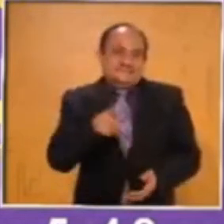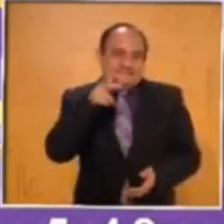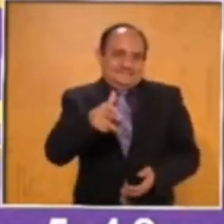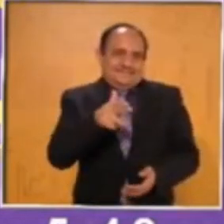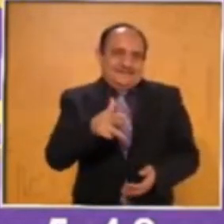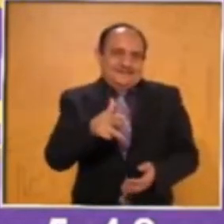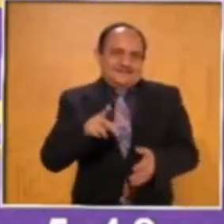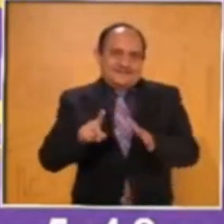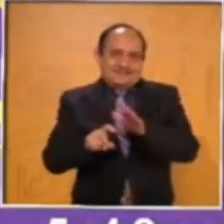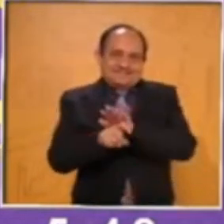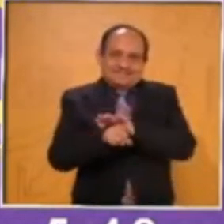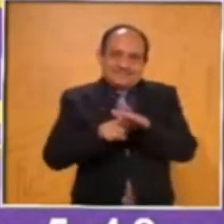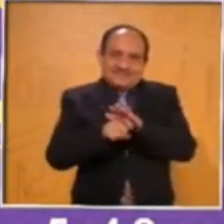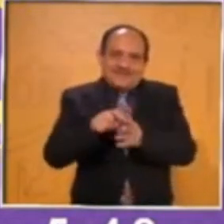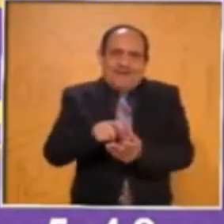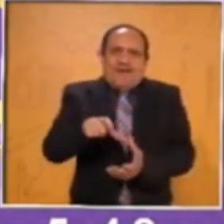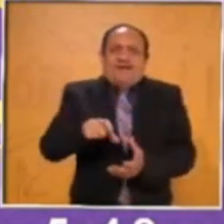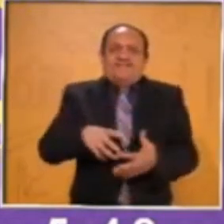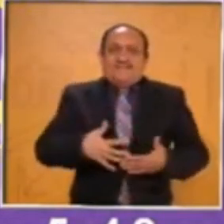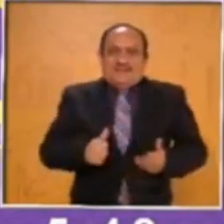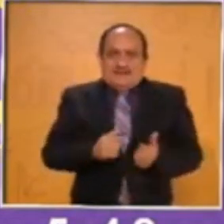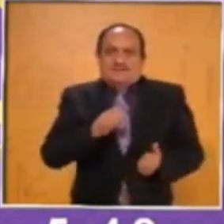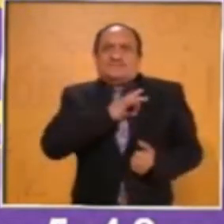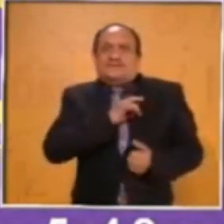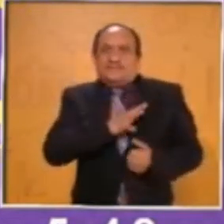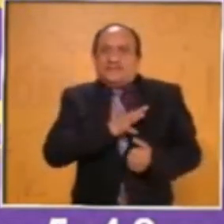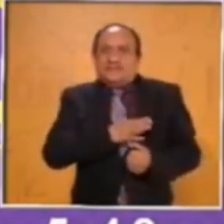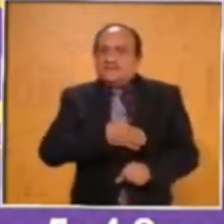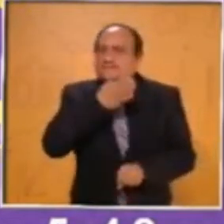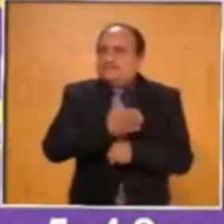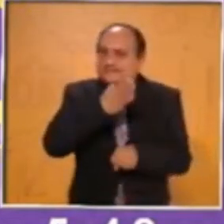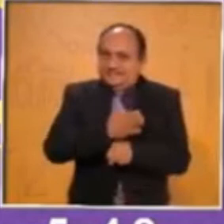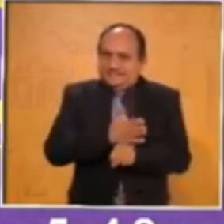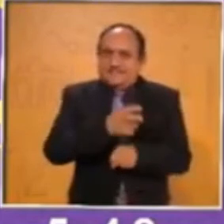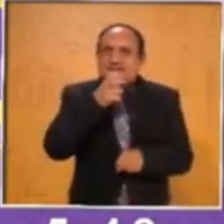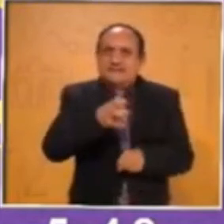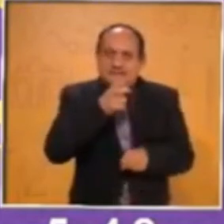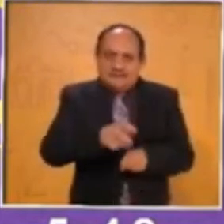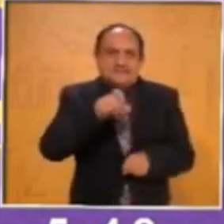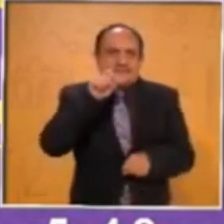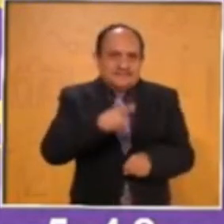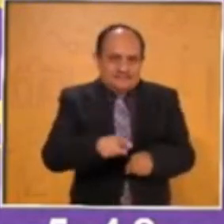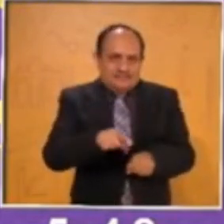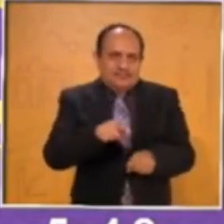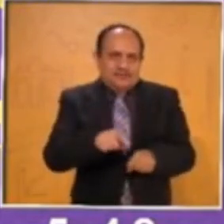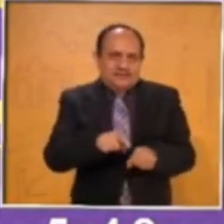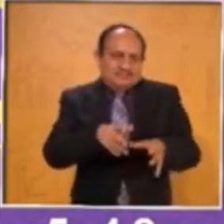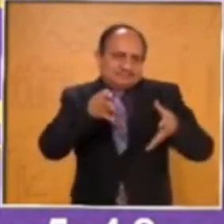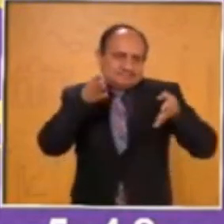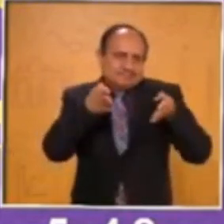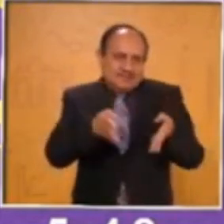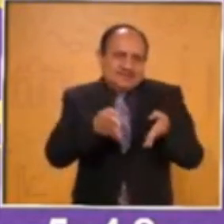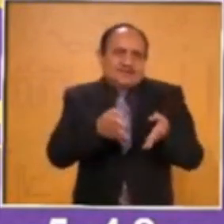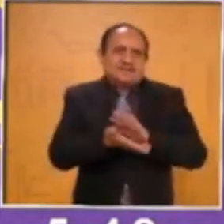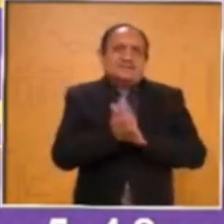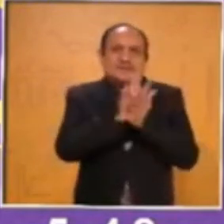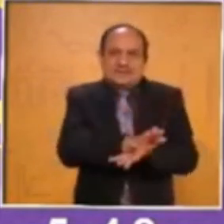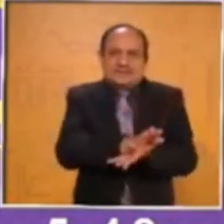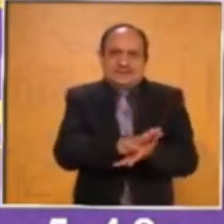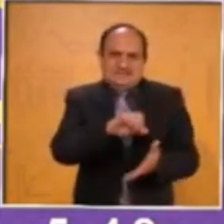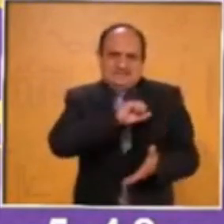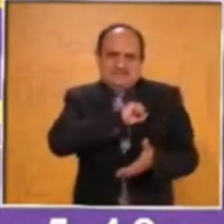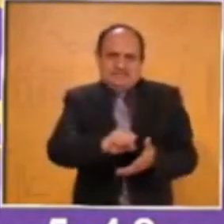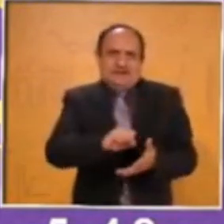criaturas crecen torturadas por el hambre, el miedo y los castigos. Es el mismo Cres que embrutece a las criaturas convirtiéndolas en seres